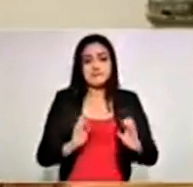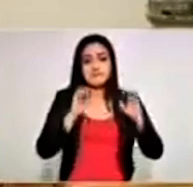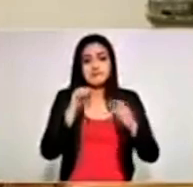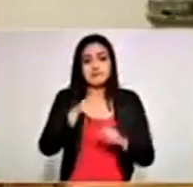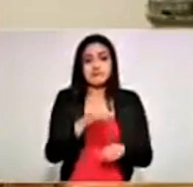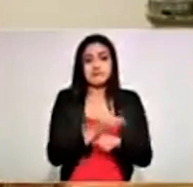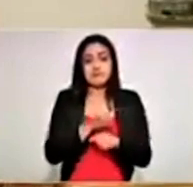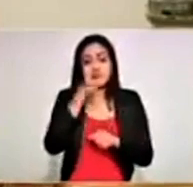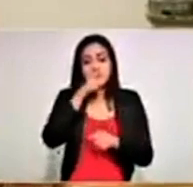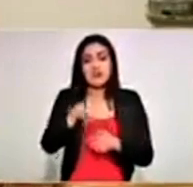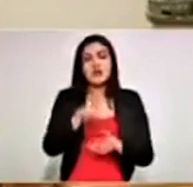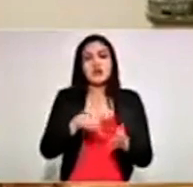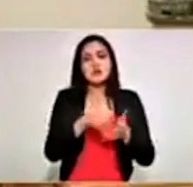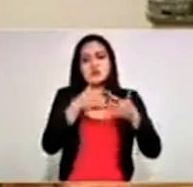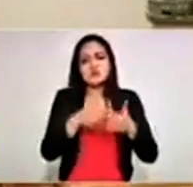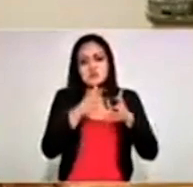de distribución.